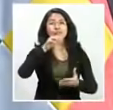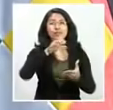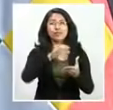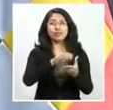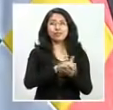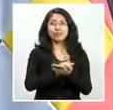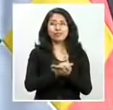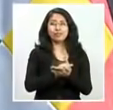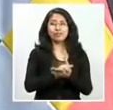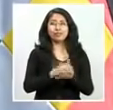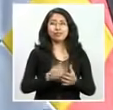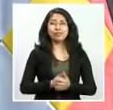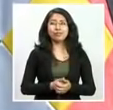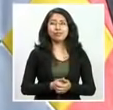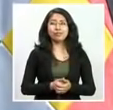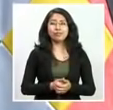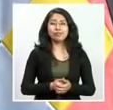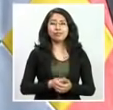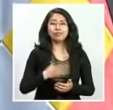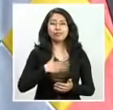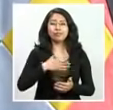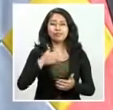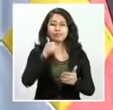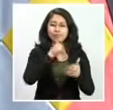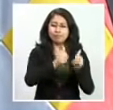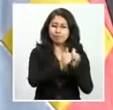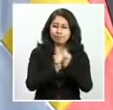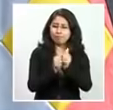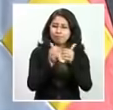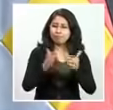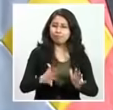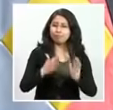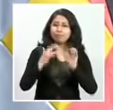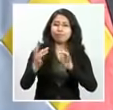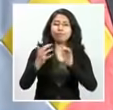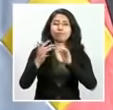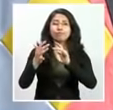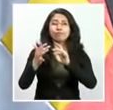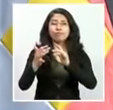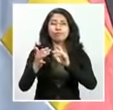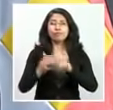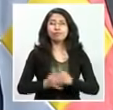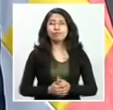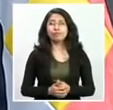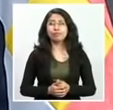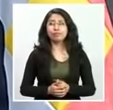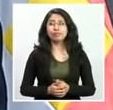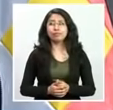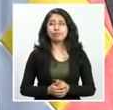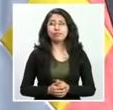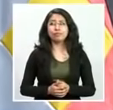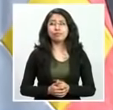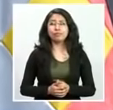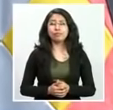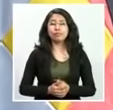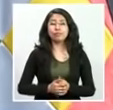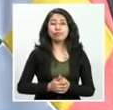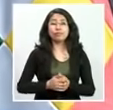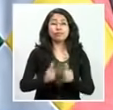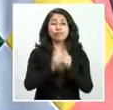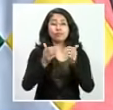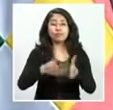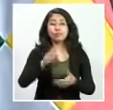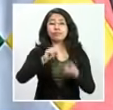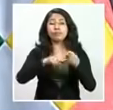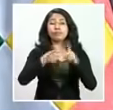Vanessa Miraméndez Rivera, mi compañera de lucha, mi mitad. Compañeros, a los amigos de